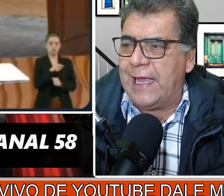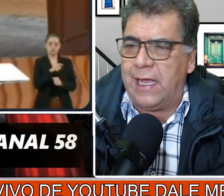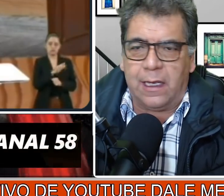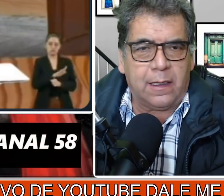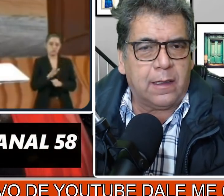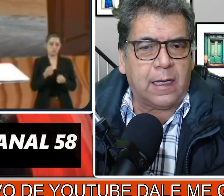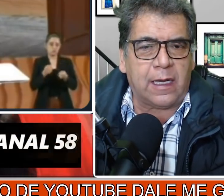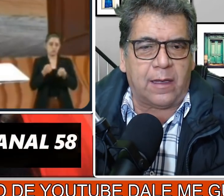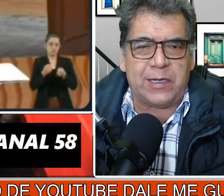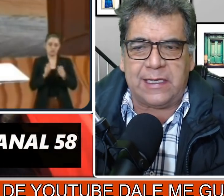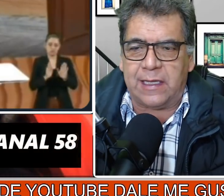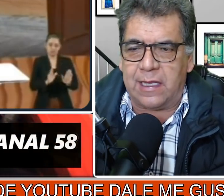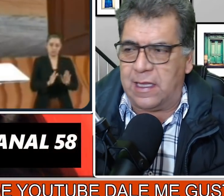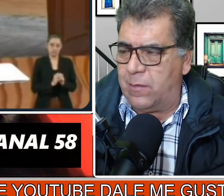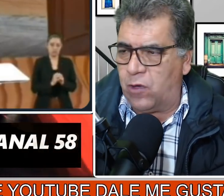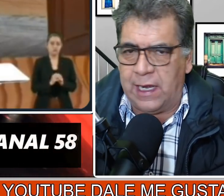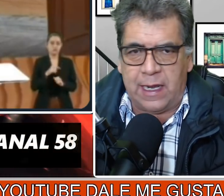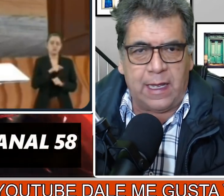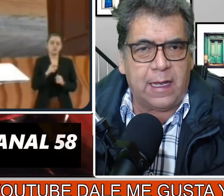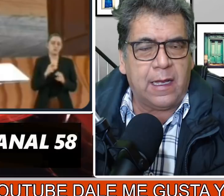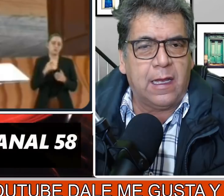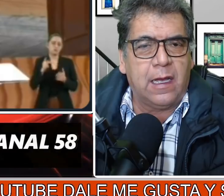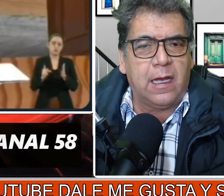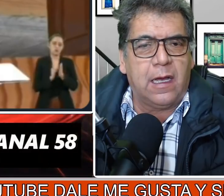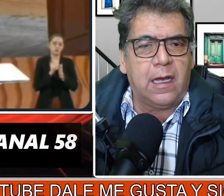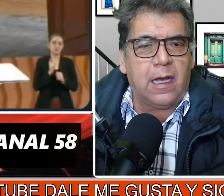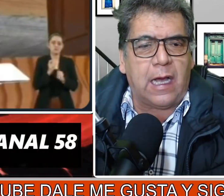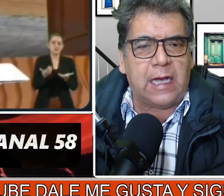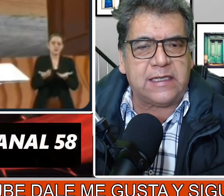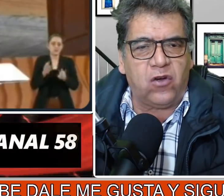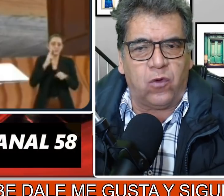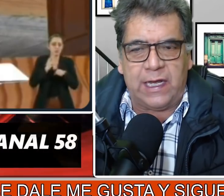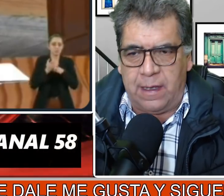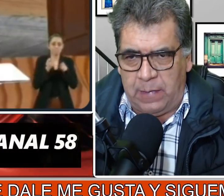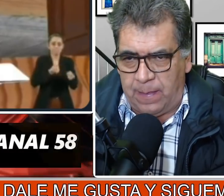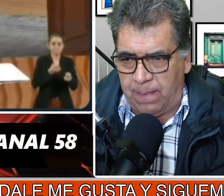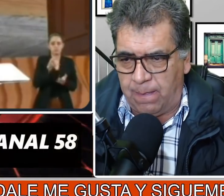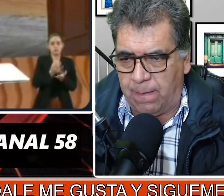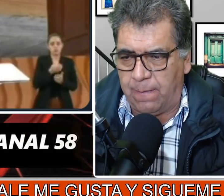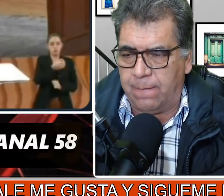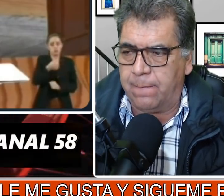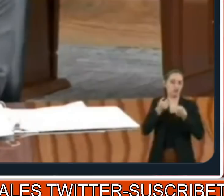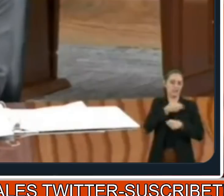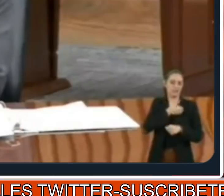responde el representante de Morena a Ciro Murayama.